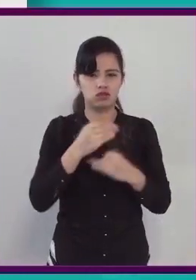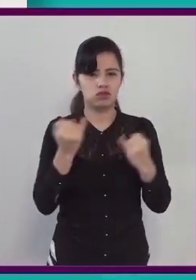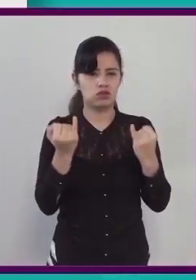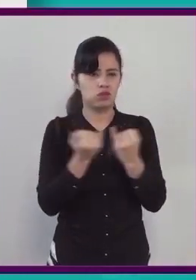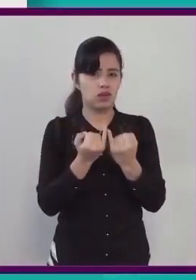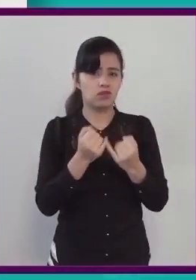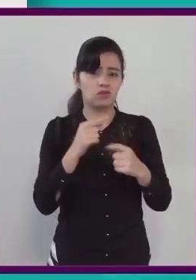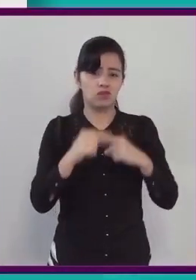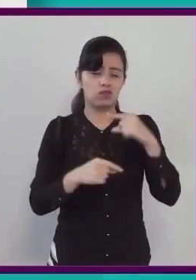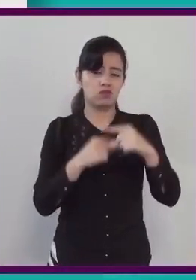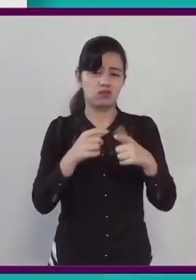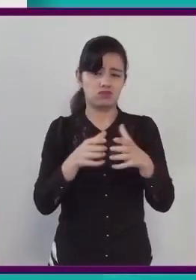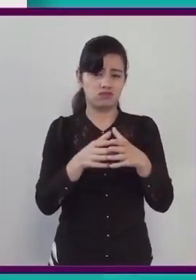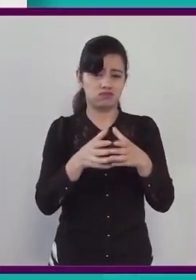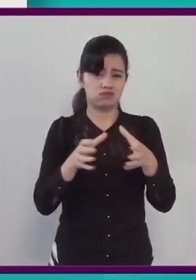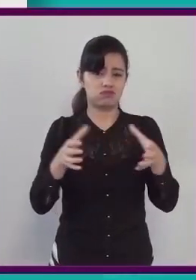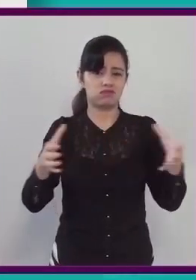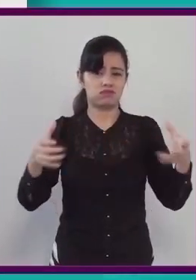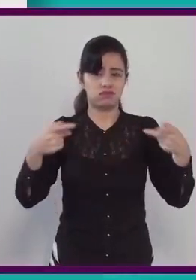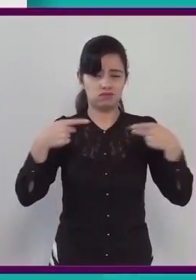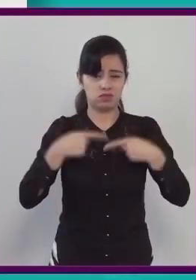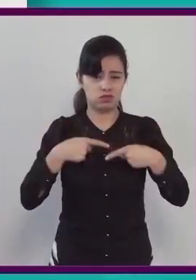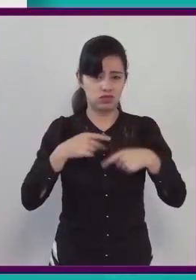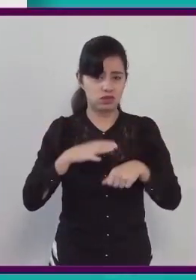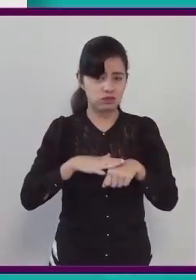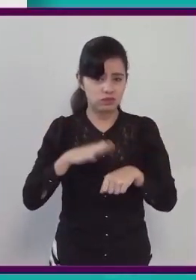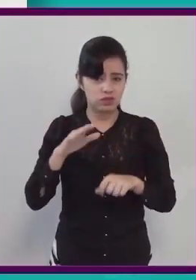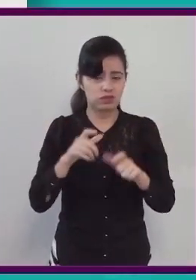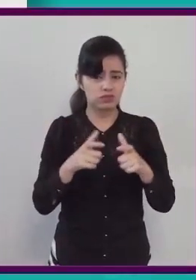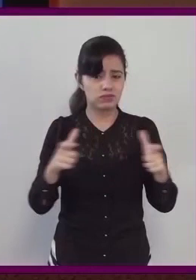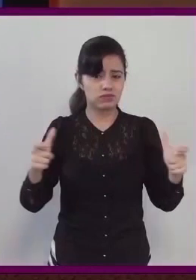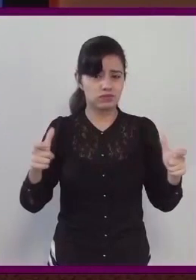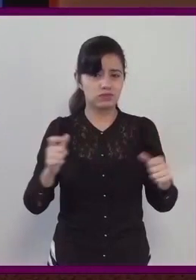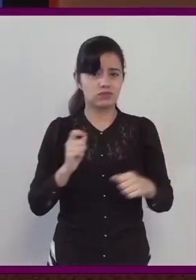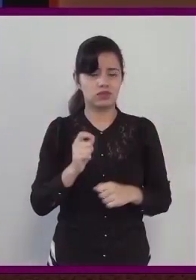que ver con que lo que se está potencializando